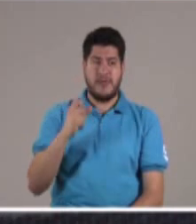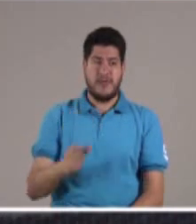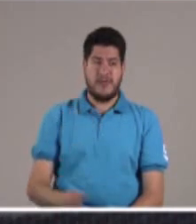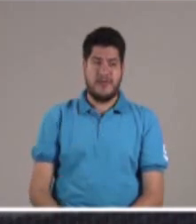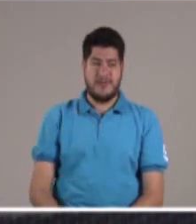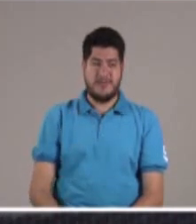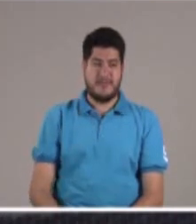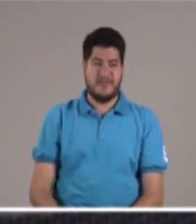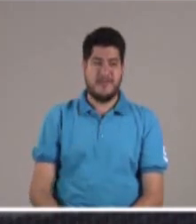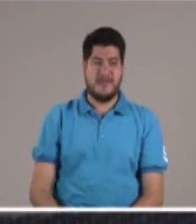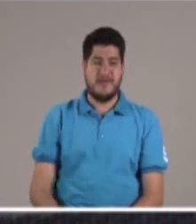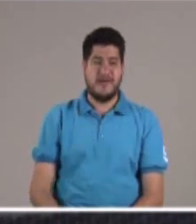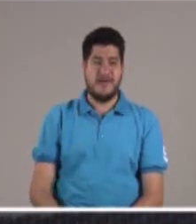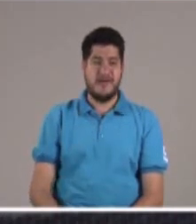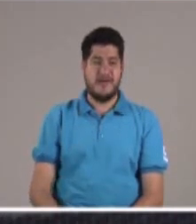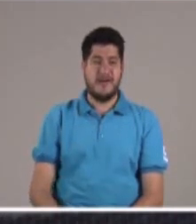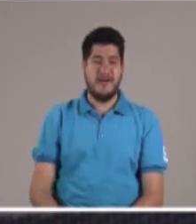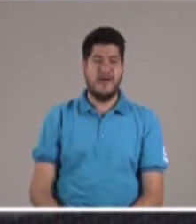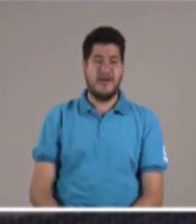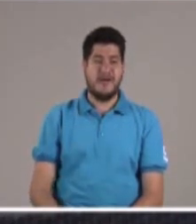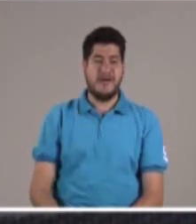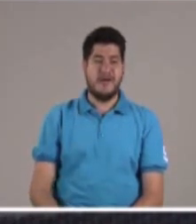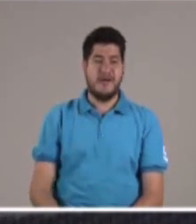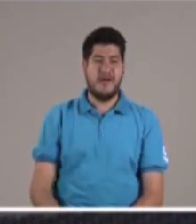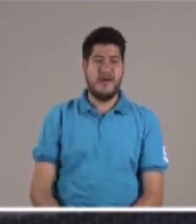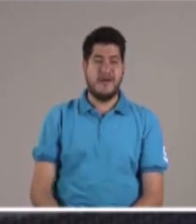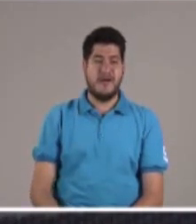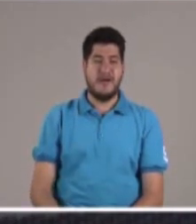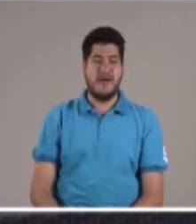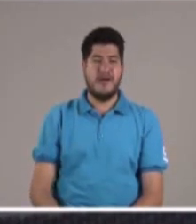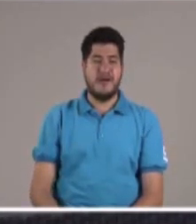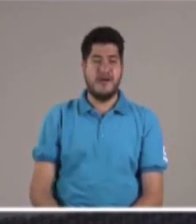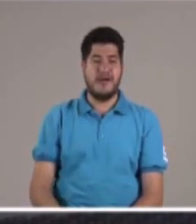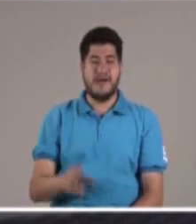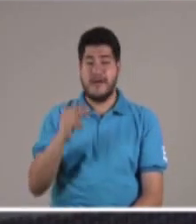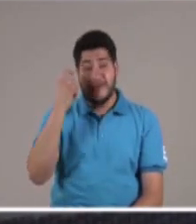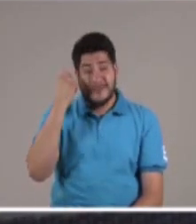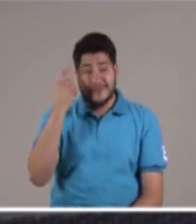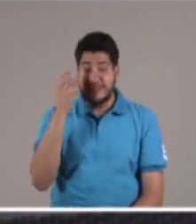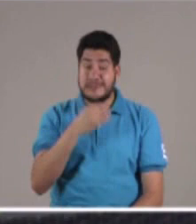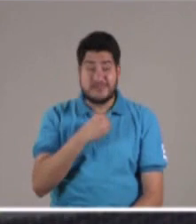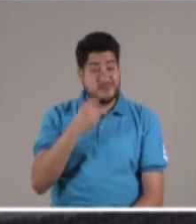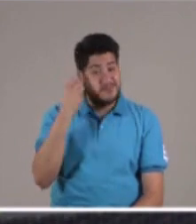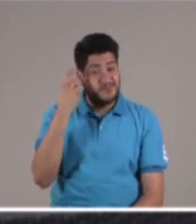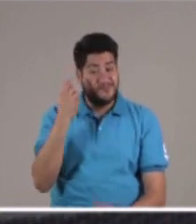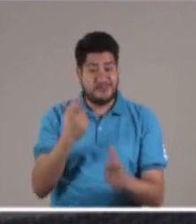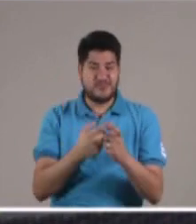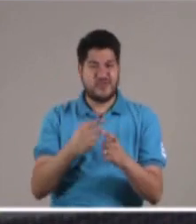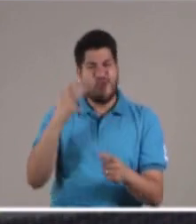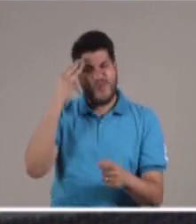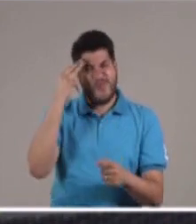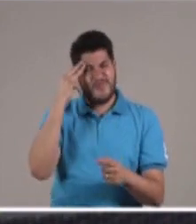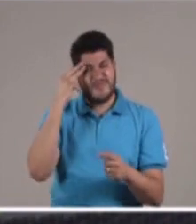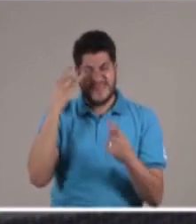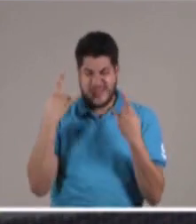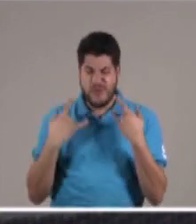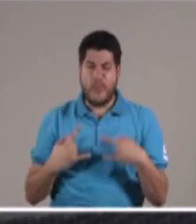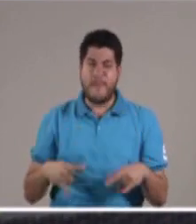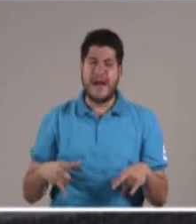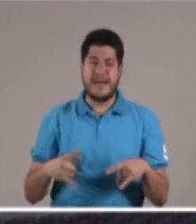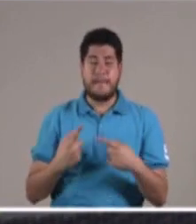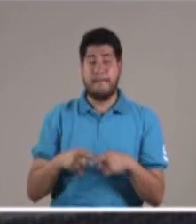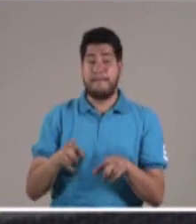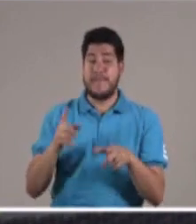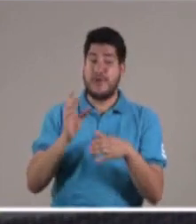sí se casan varones con varones Ah pero pero cómo cómo hacer eso porque no entiende Lo Entiende lo quiere entender con una mente Carnal